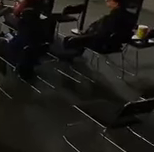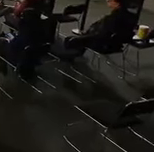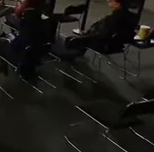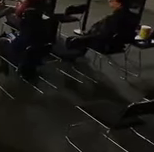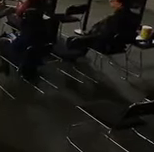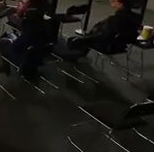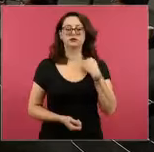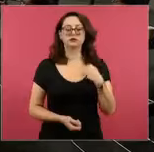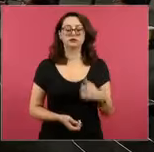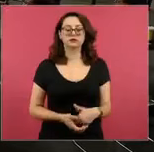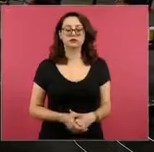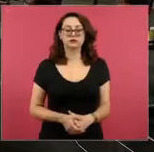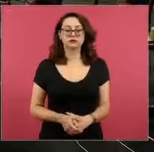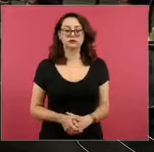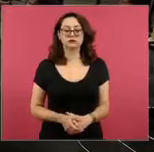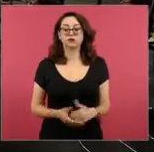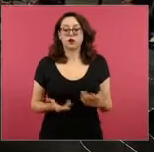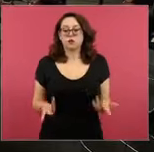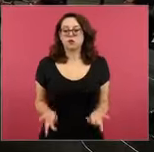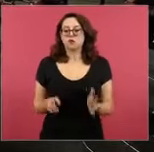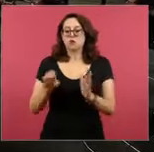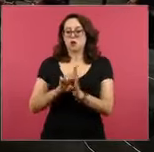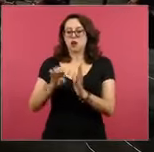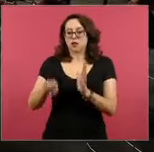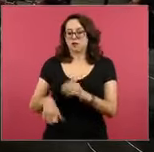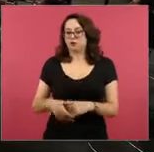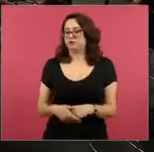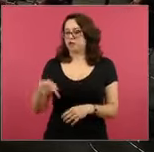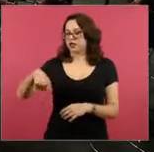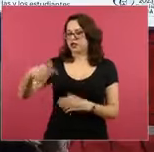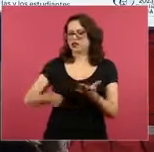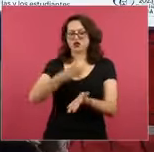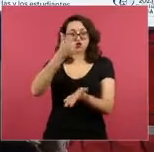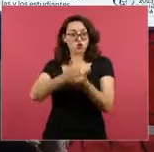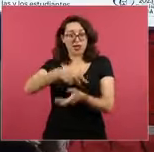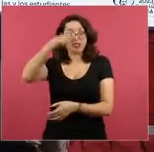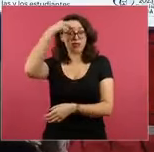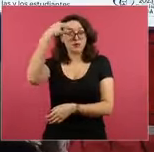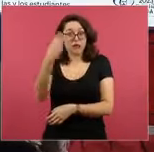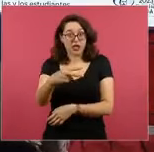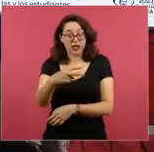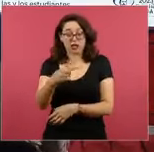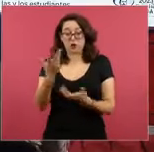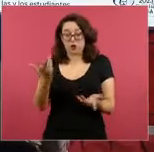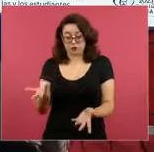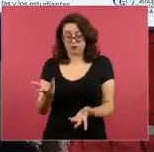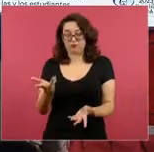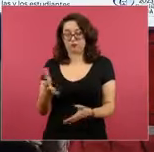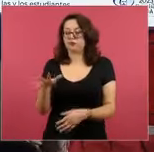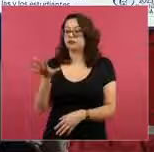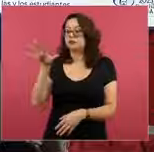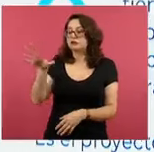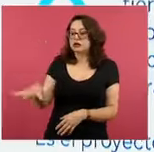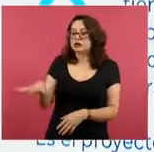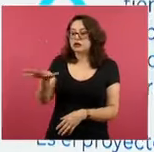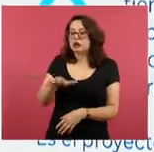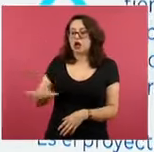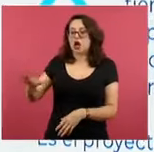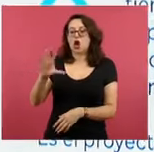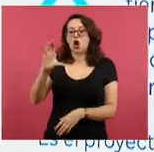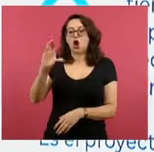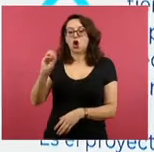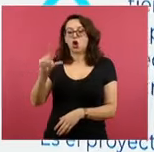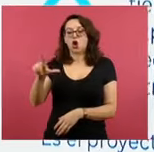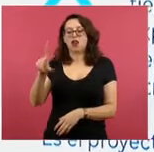tiene las condiciones igual que el niño que va a Iztapalapa. Solo para colocar Ciudad de México y no colocar